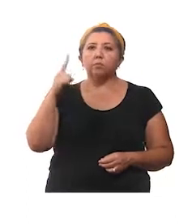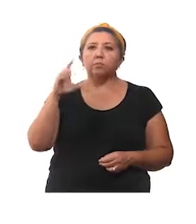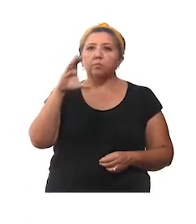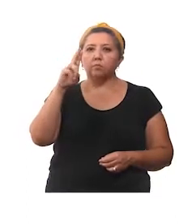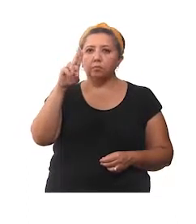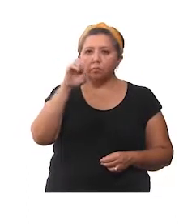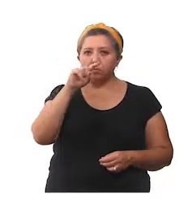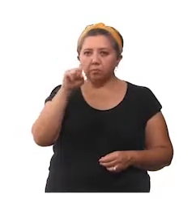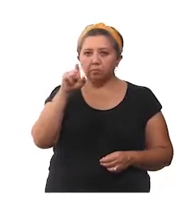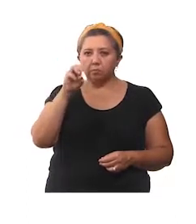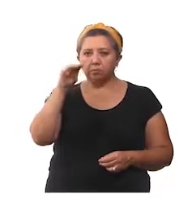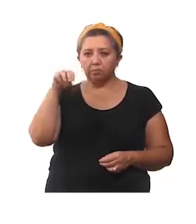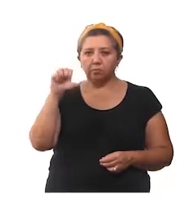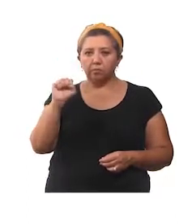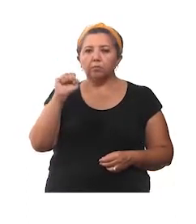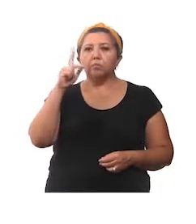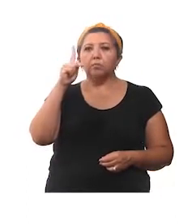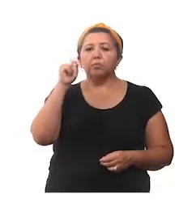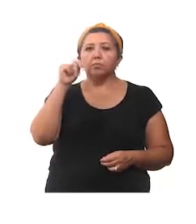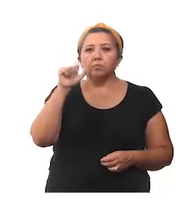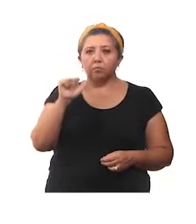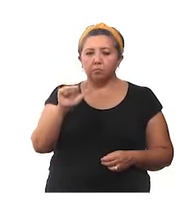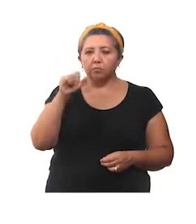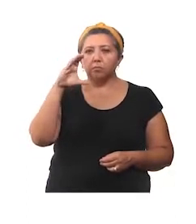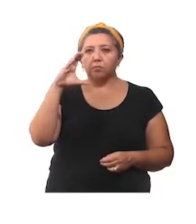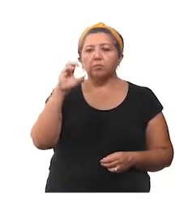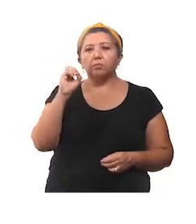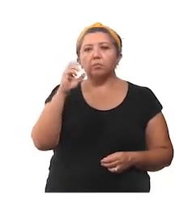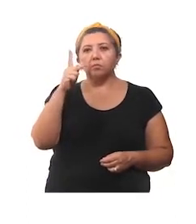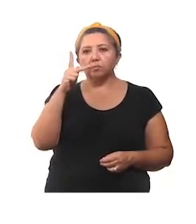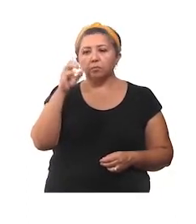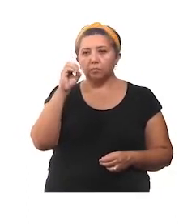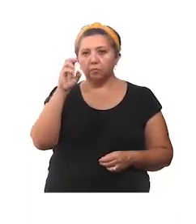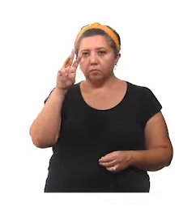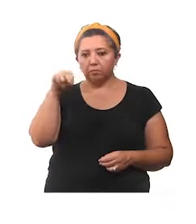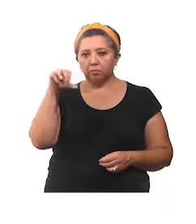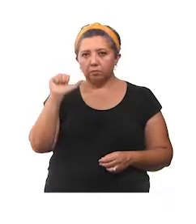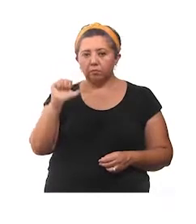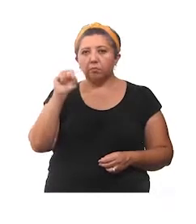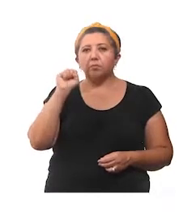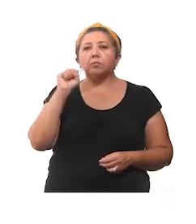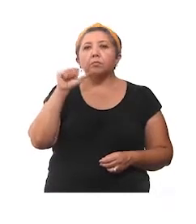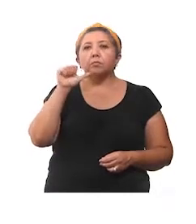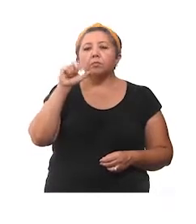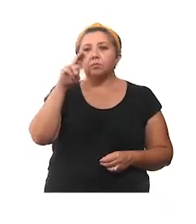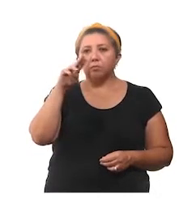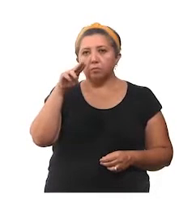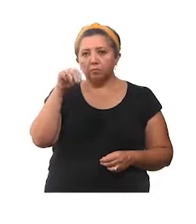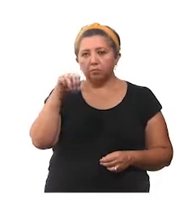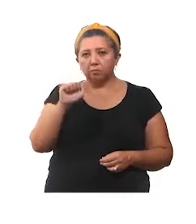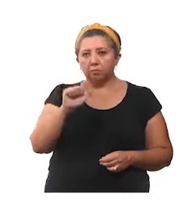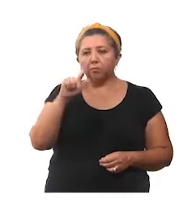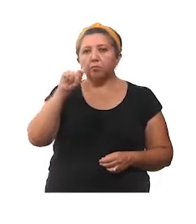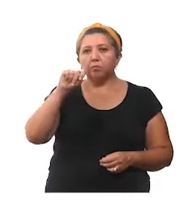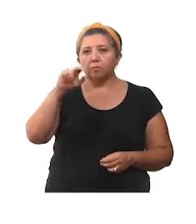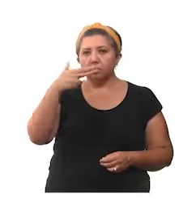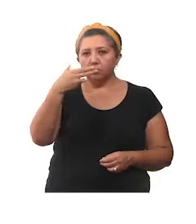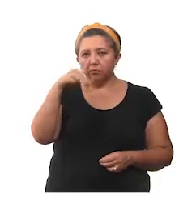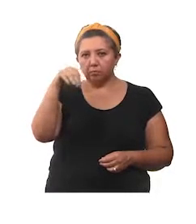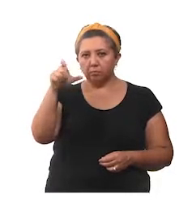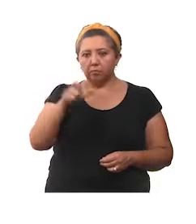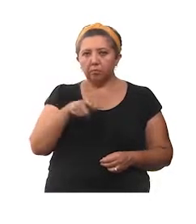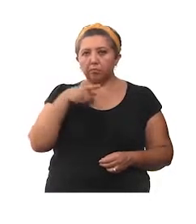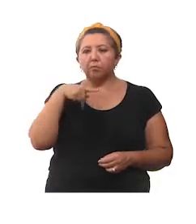y 1 en Cusamá, Tzemul, Espita, Joctún, Jomún, Copomá, Peto, Zacalum, Suquilá, Suma, Tamec,